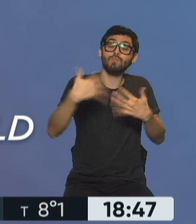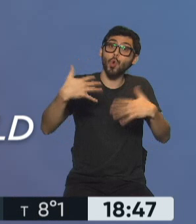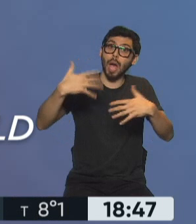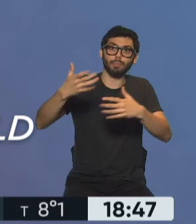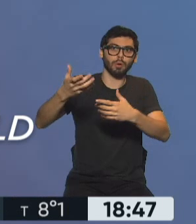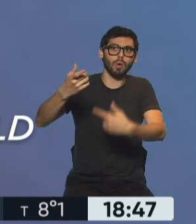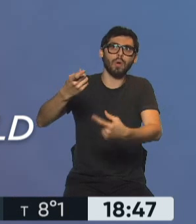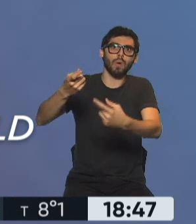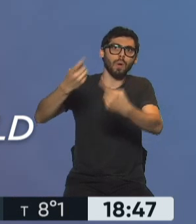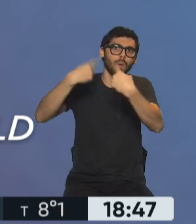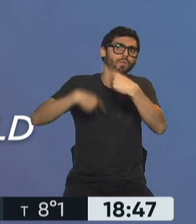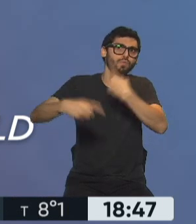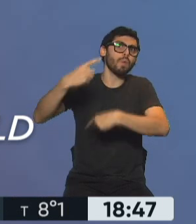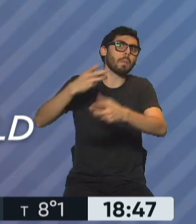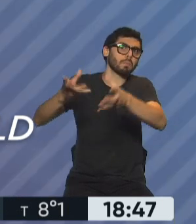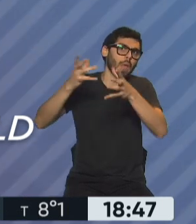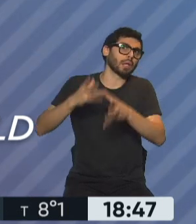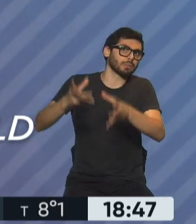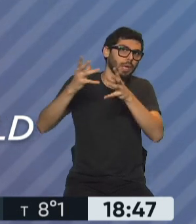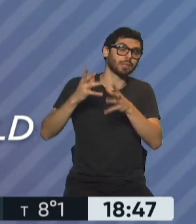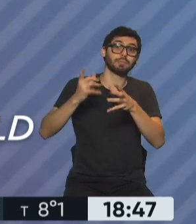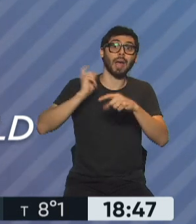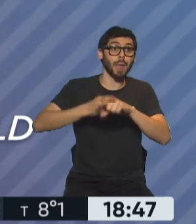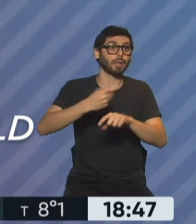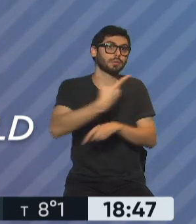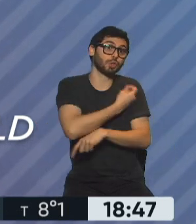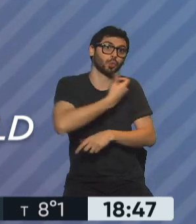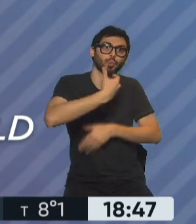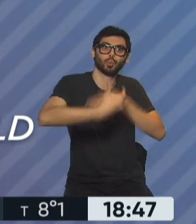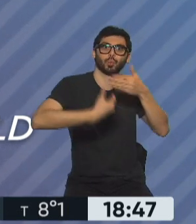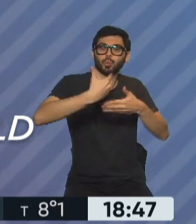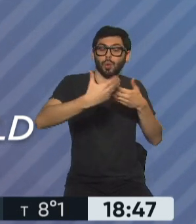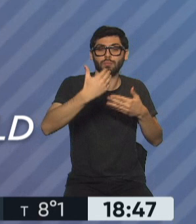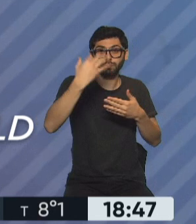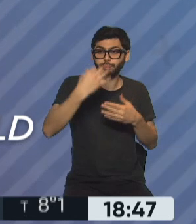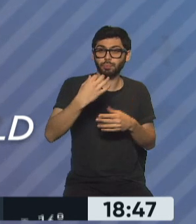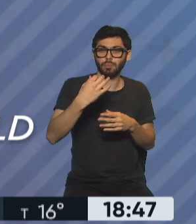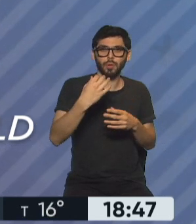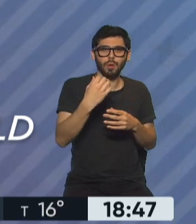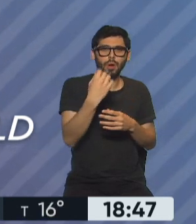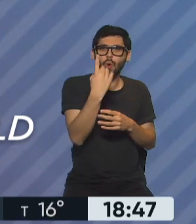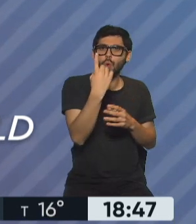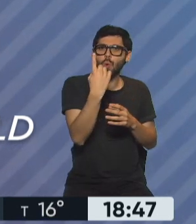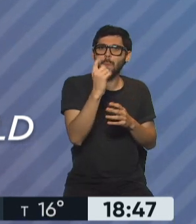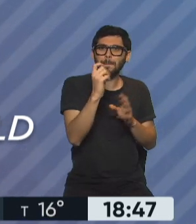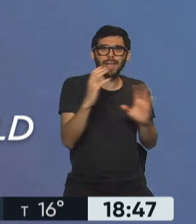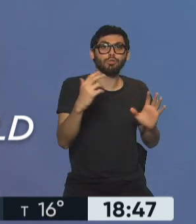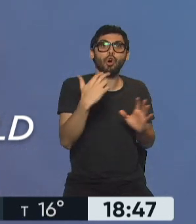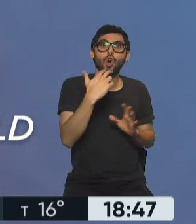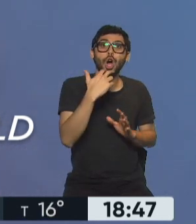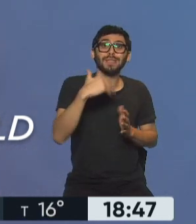de recepción, sino en consecuencia el ritmo de aplicación. Se han superado las 11 millones de dosis aplicadas. Son esos